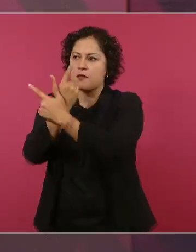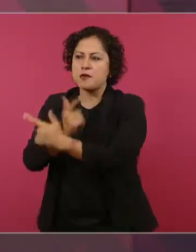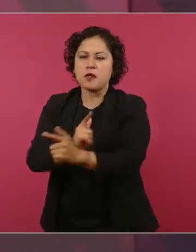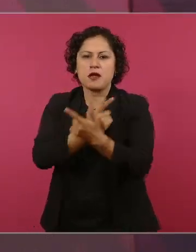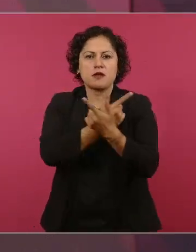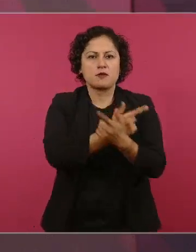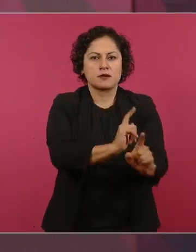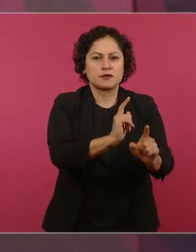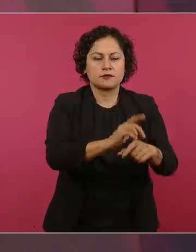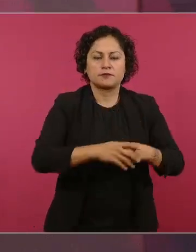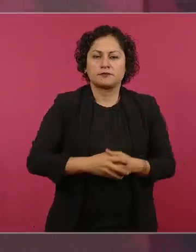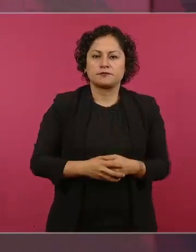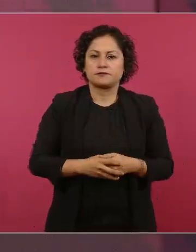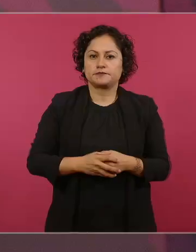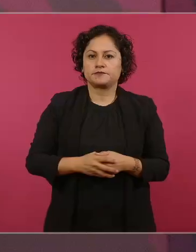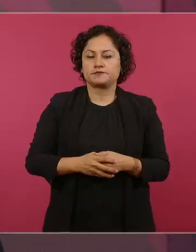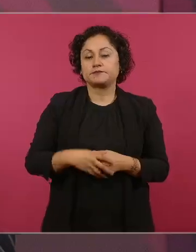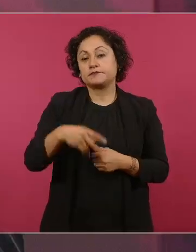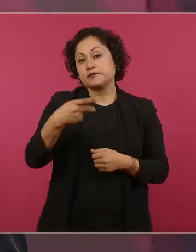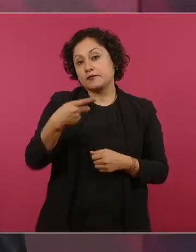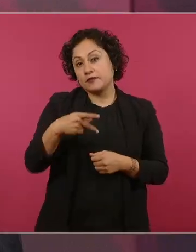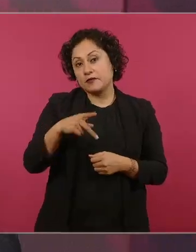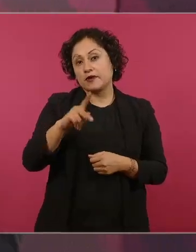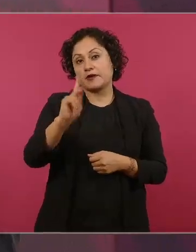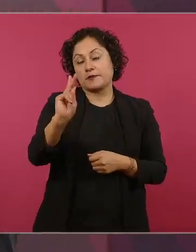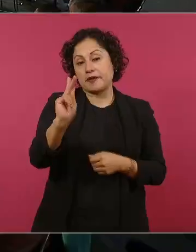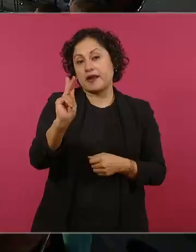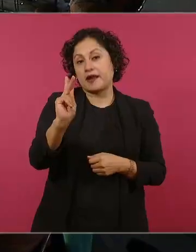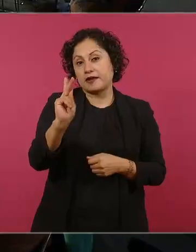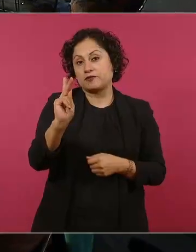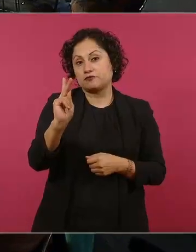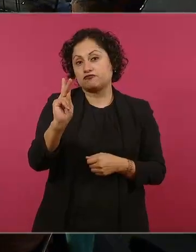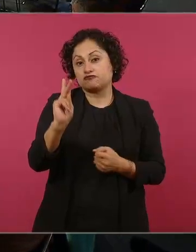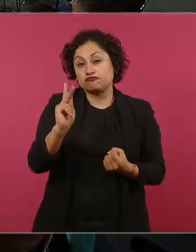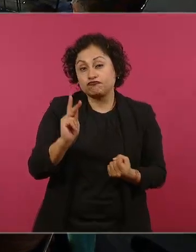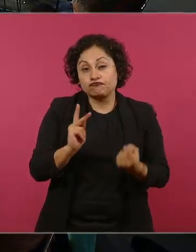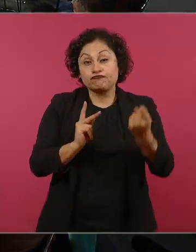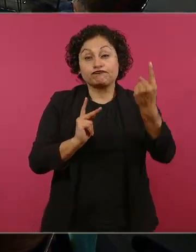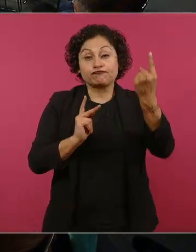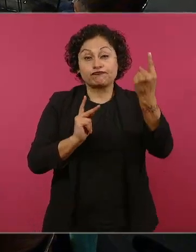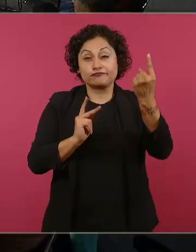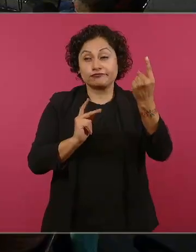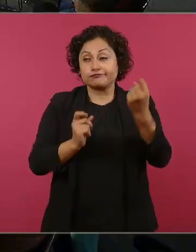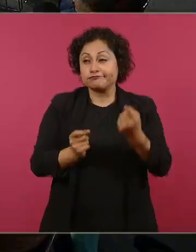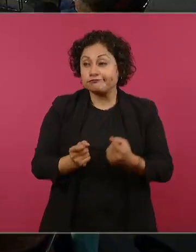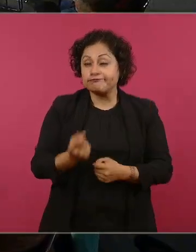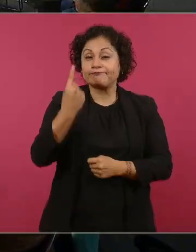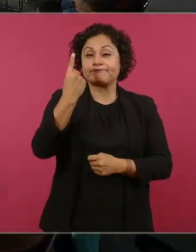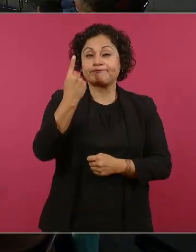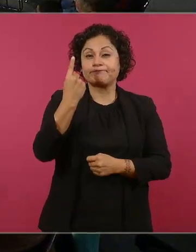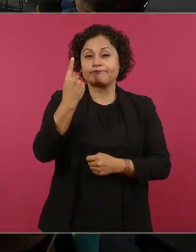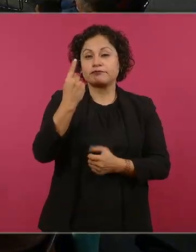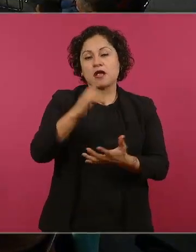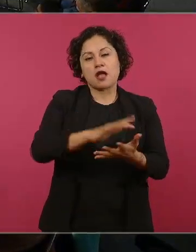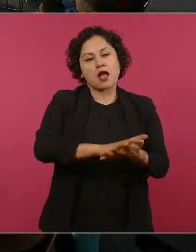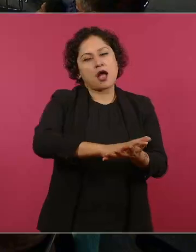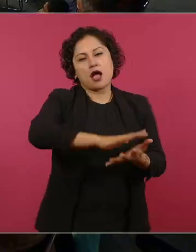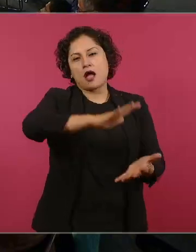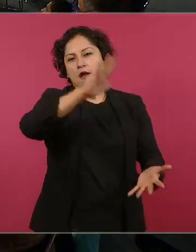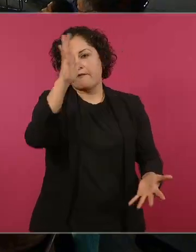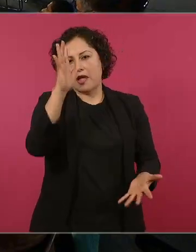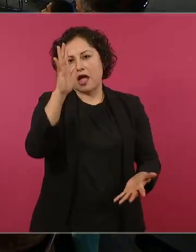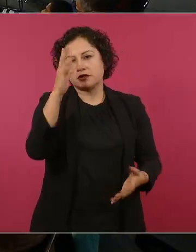Pero ha predominado esta política prepotente,